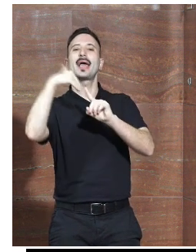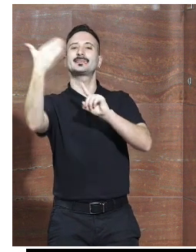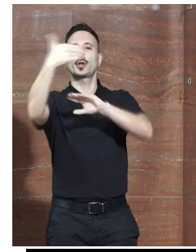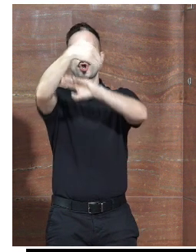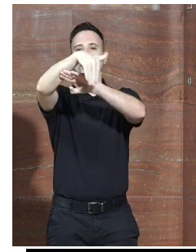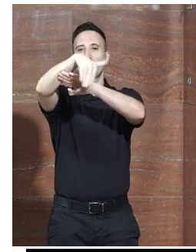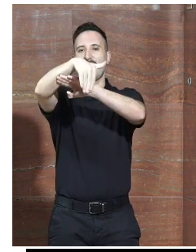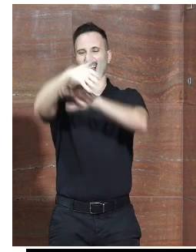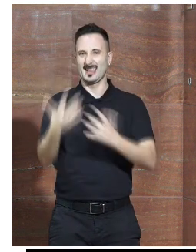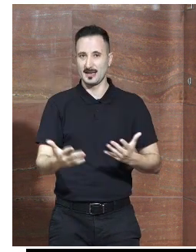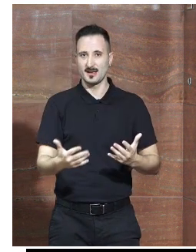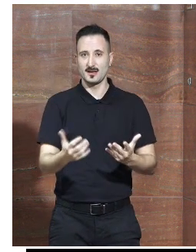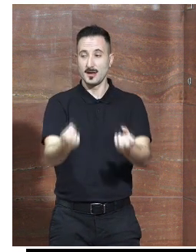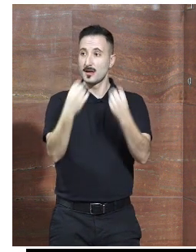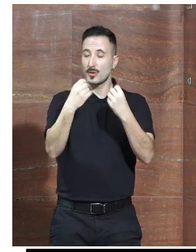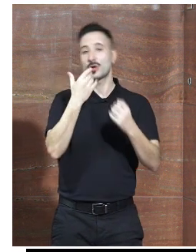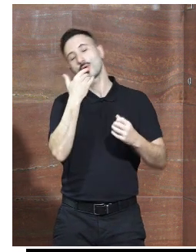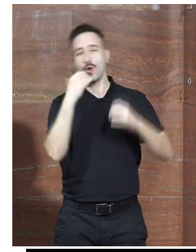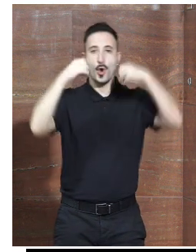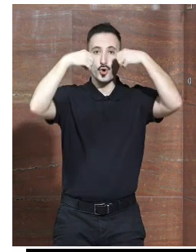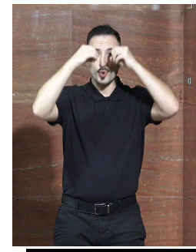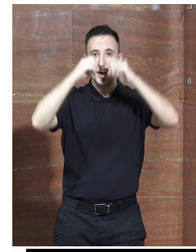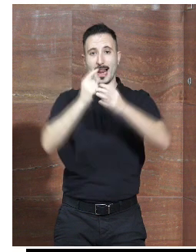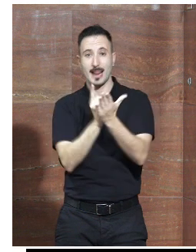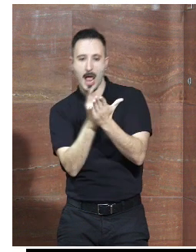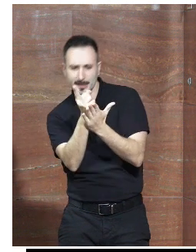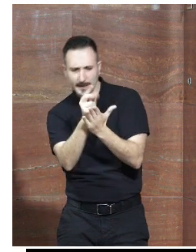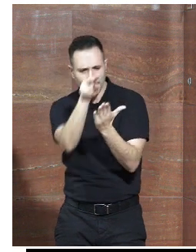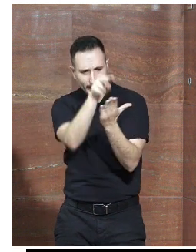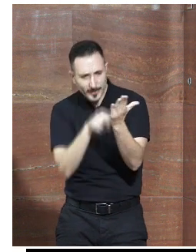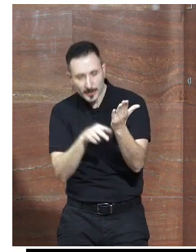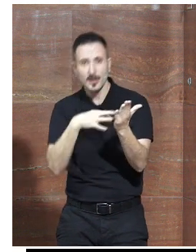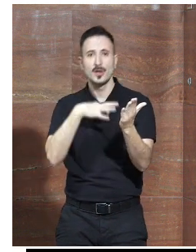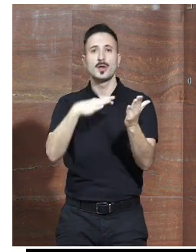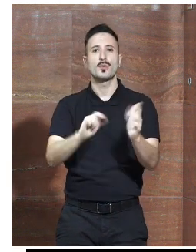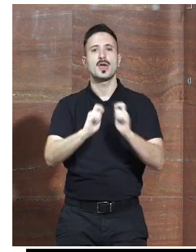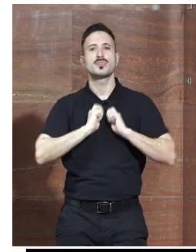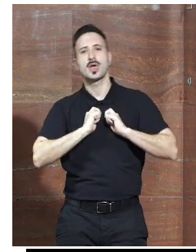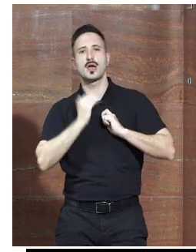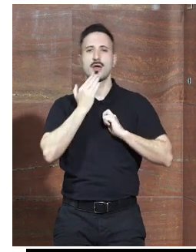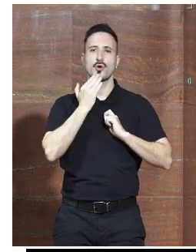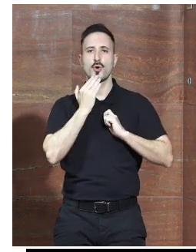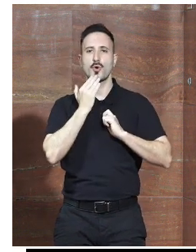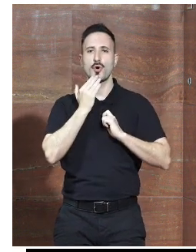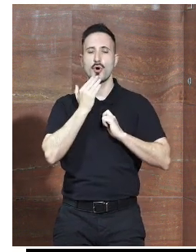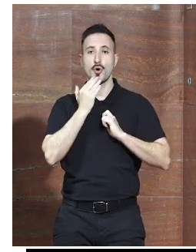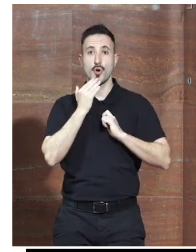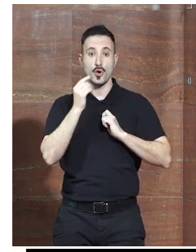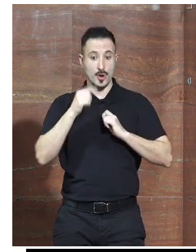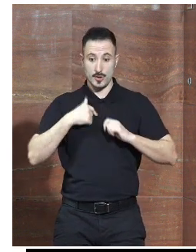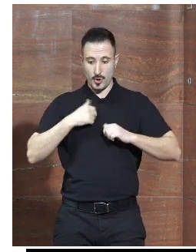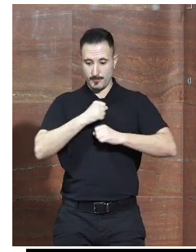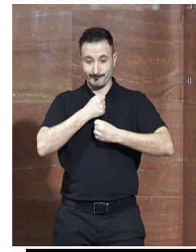con el Google Street View podemos hacer un enlace. Con el Navilens podemos hacer un enlace del Google Street View, y desde el propio